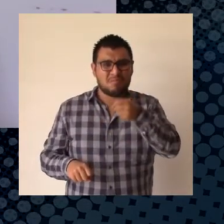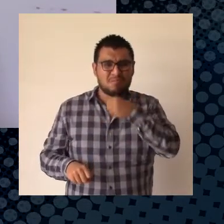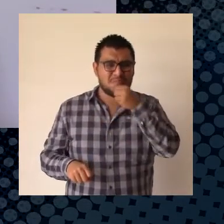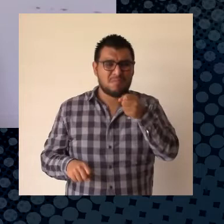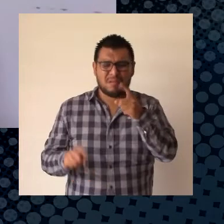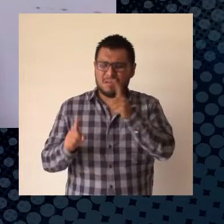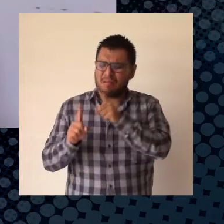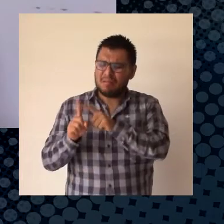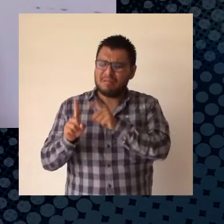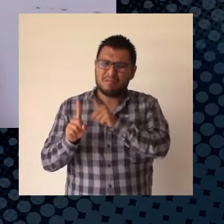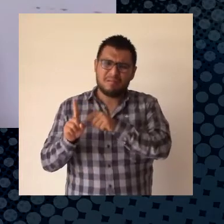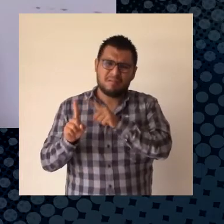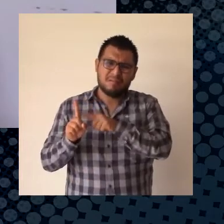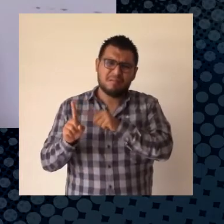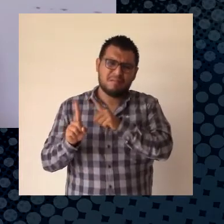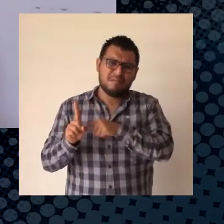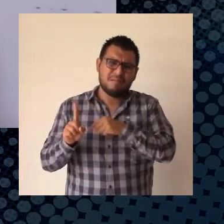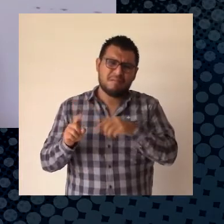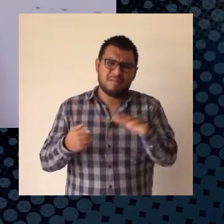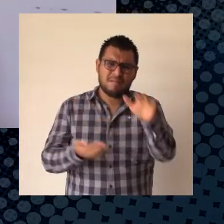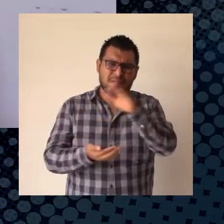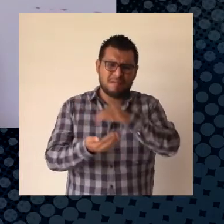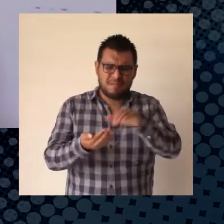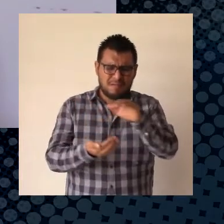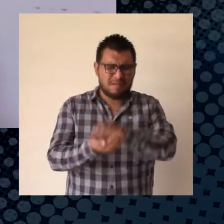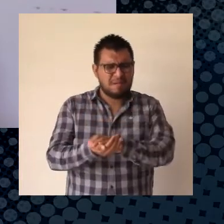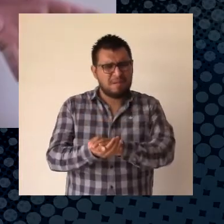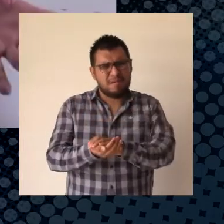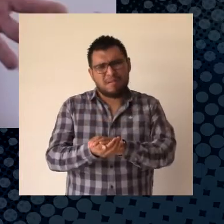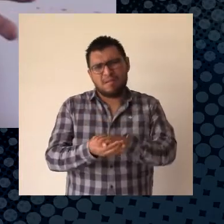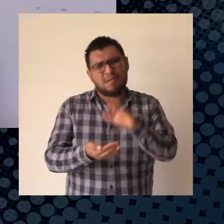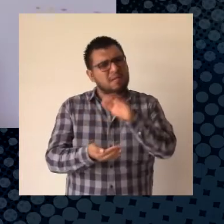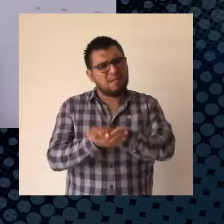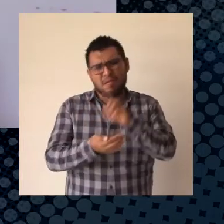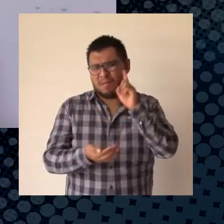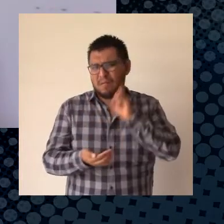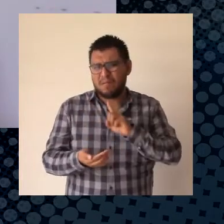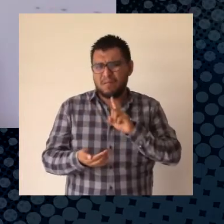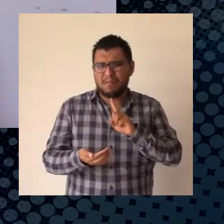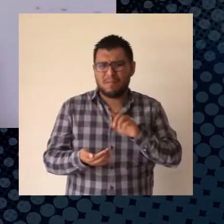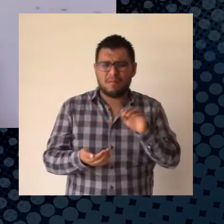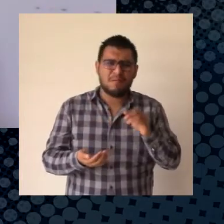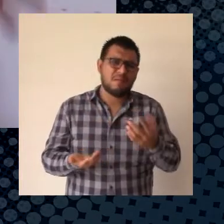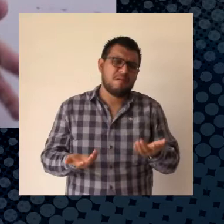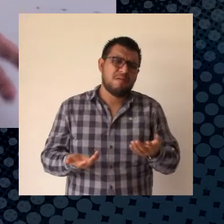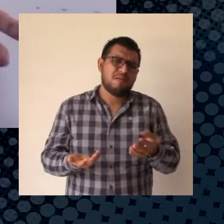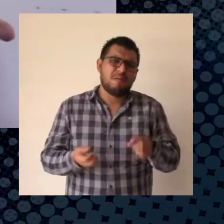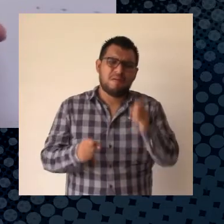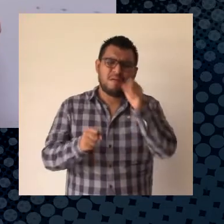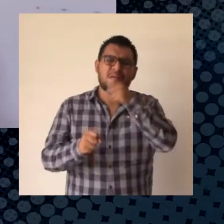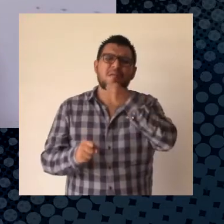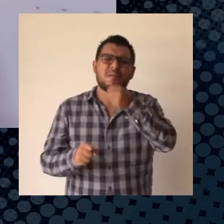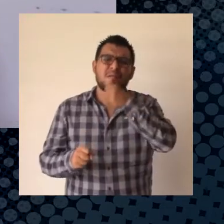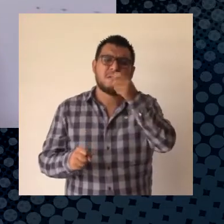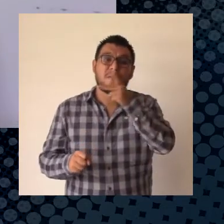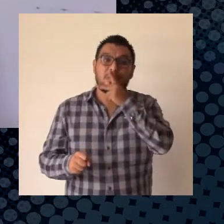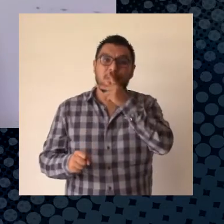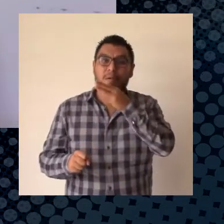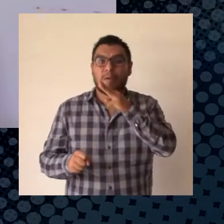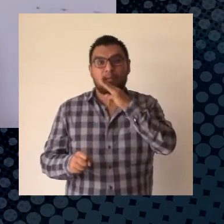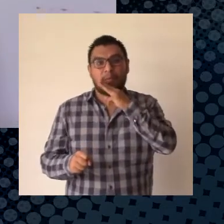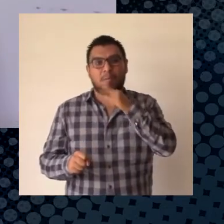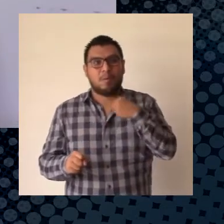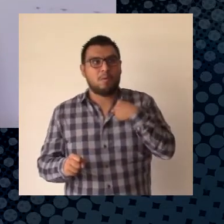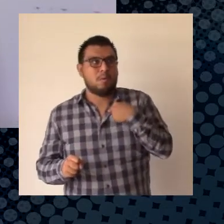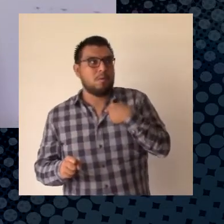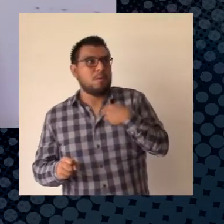mi prójimo, no voy a hablar mal de mi esposo, no voy a hablar mal de mi esposa, No voy a hablar mal de mis padres. Voy a